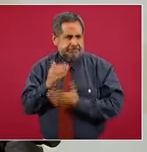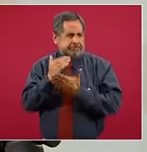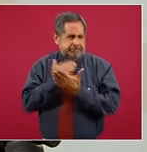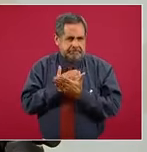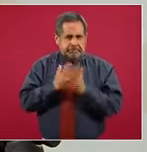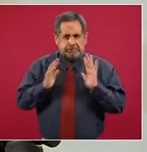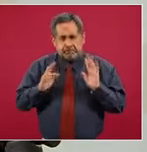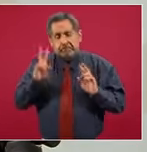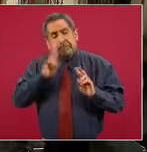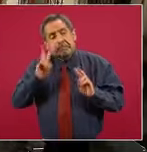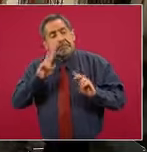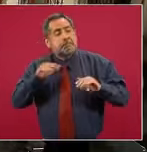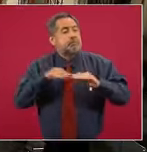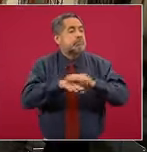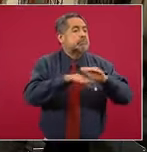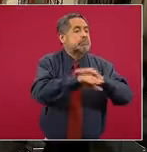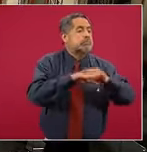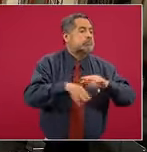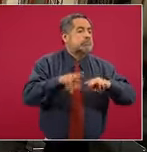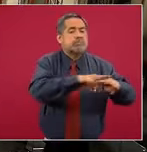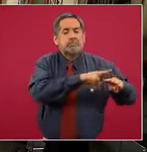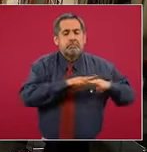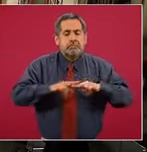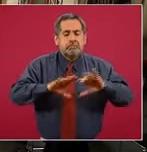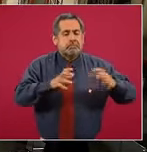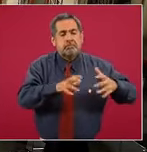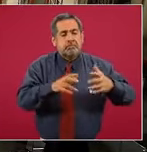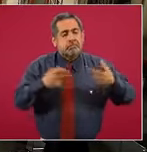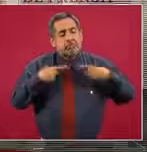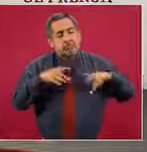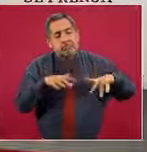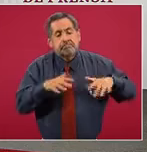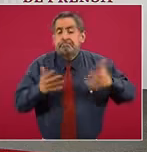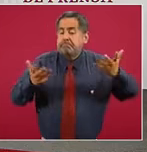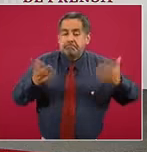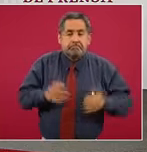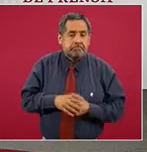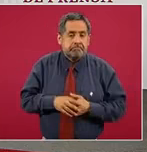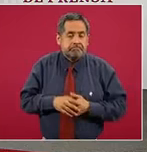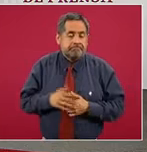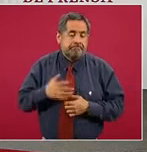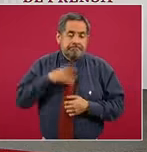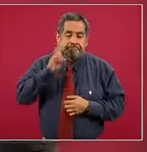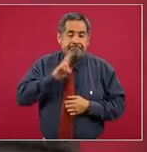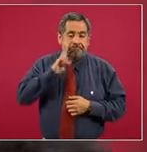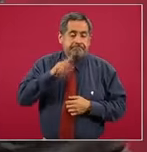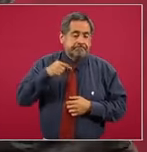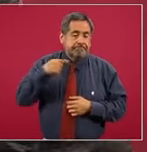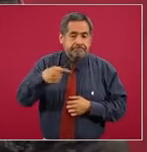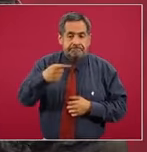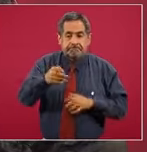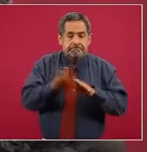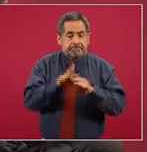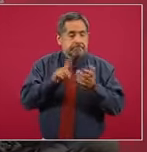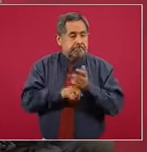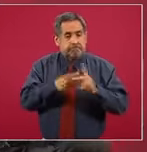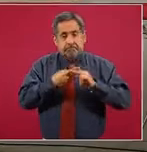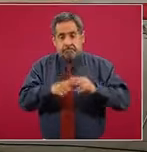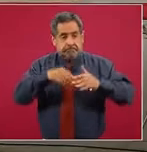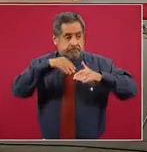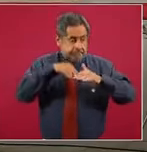se dijo que se tendría de público. Entonces seguramente al momento de